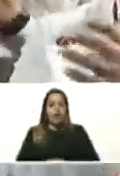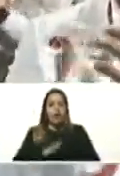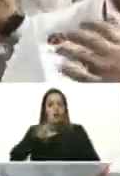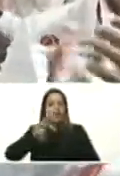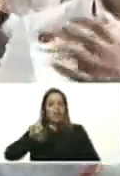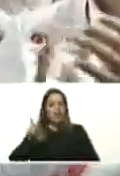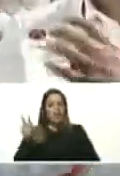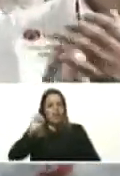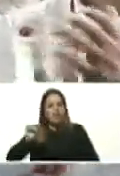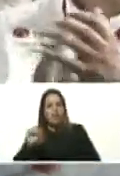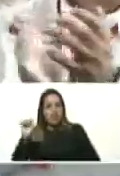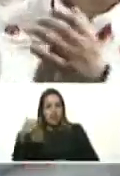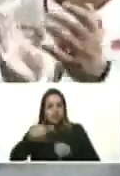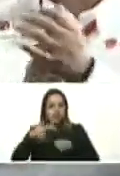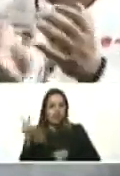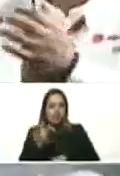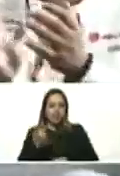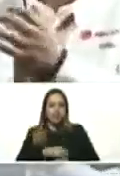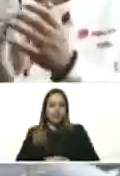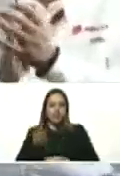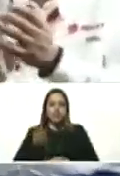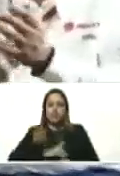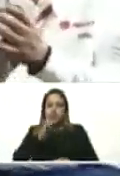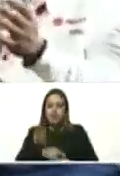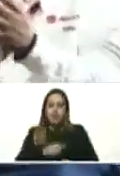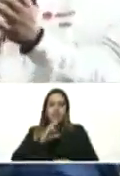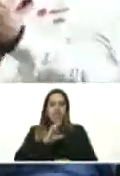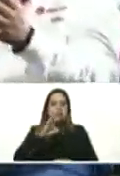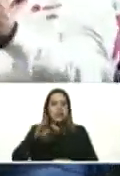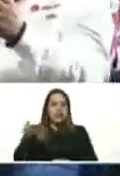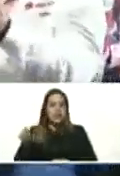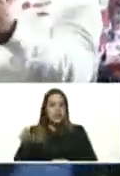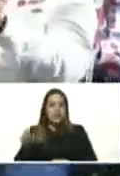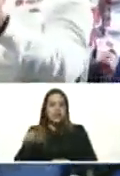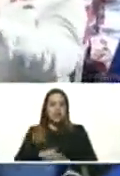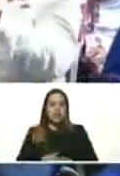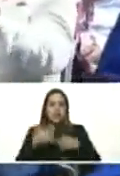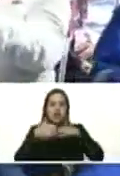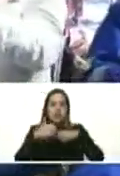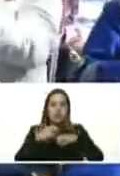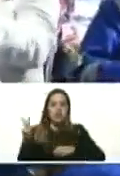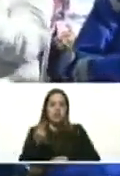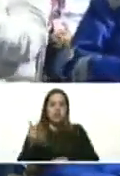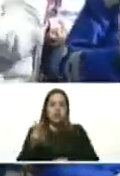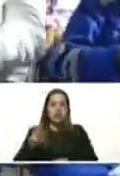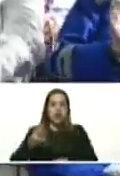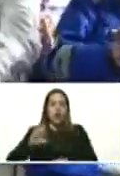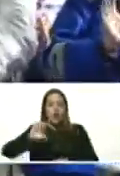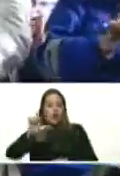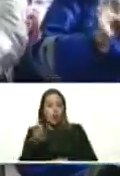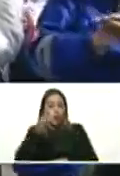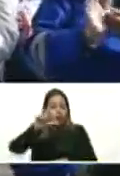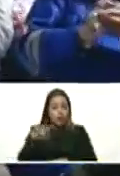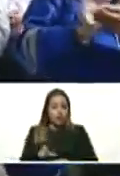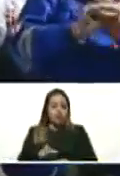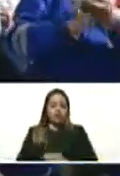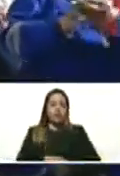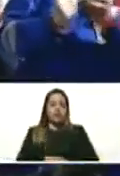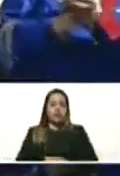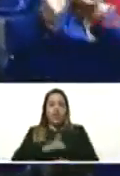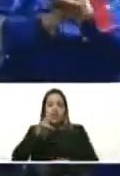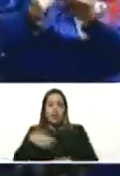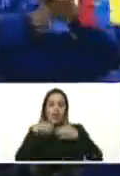las áreas, a los CPT de la CBG, la Corporación Venezolana de Guayana, a los CPT de Corpoelec,